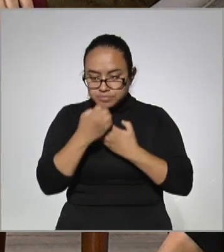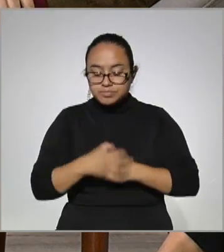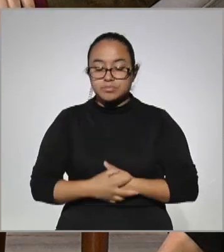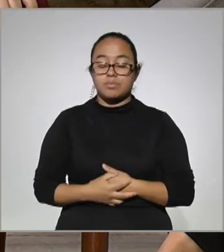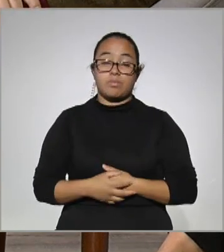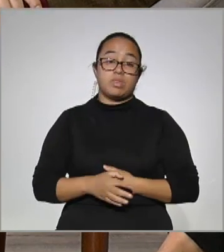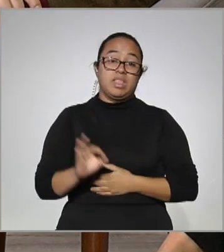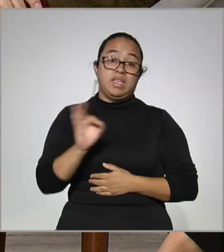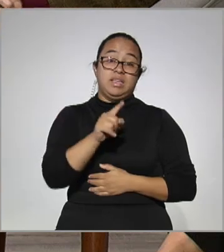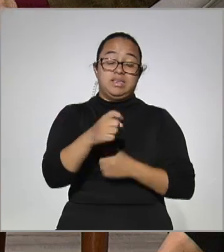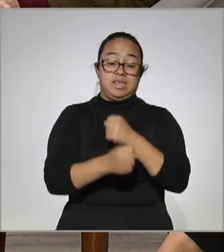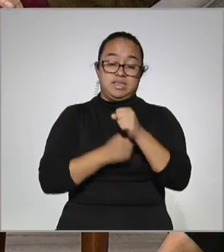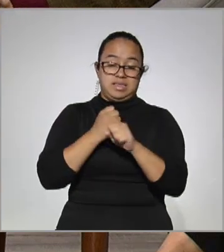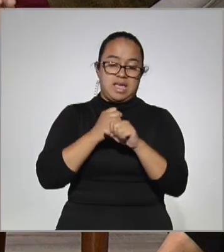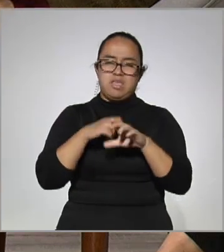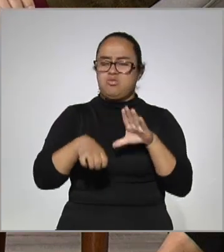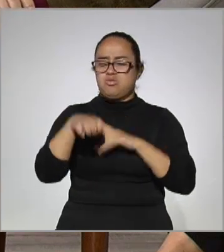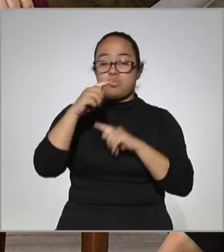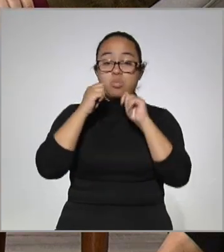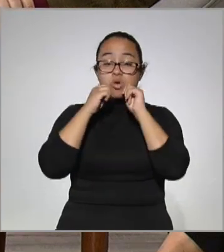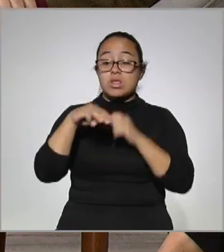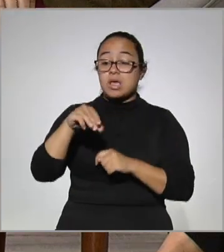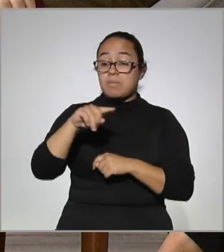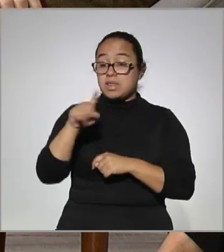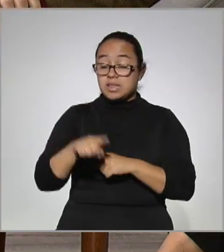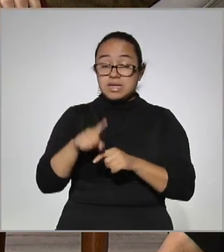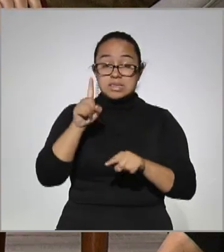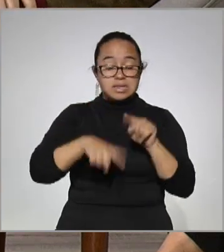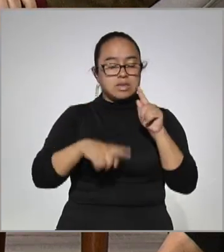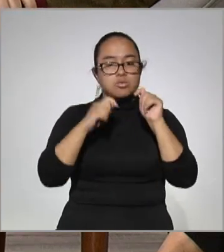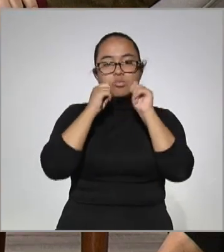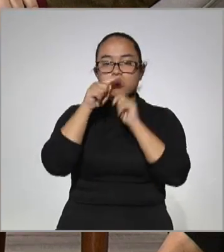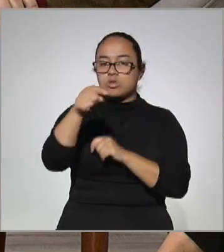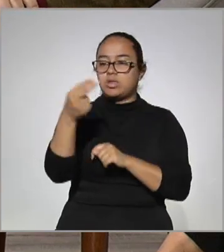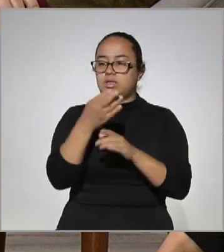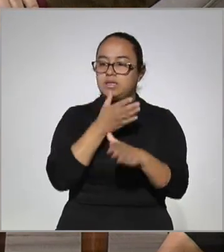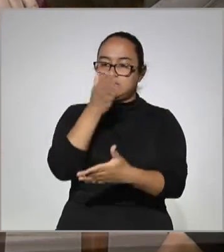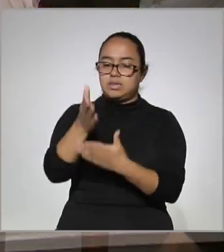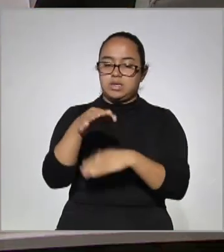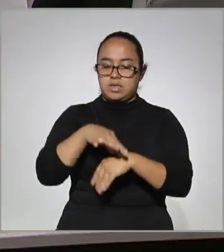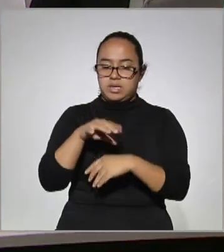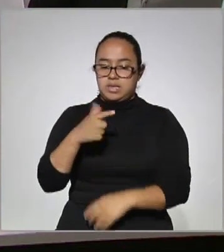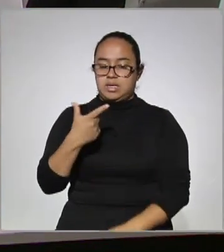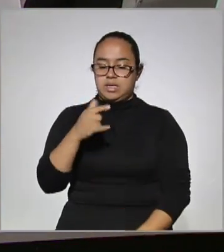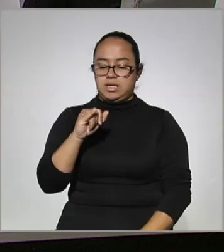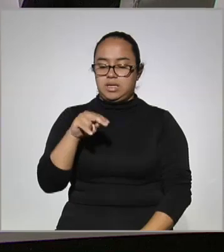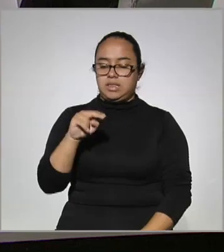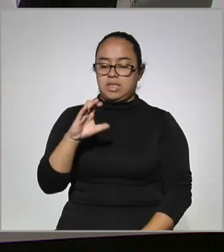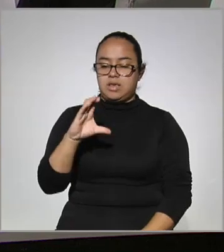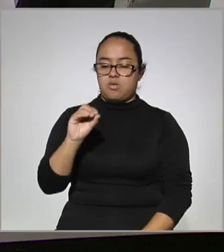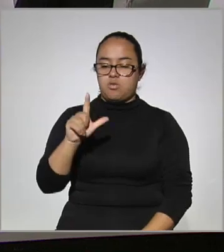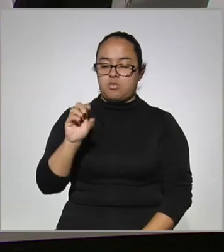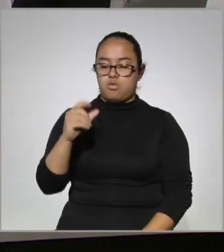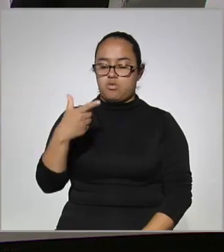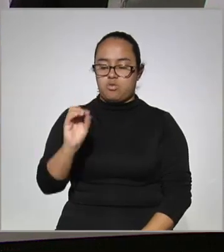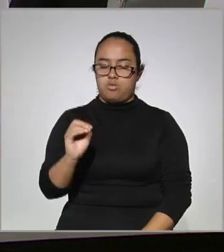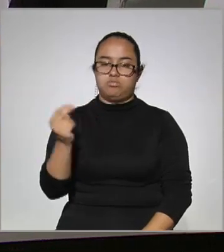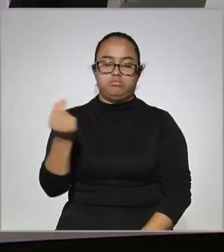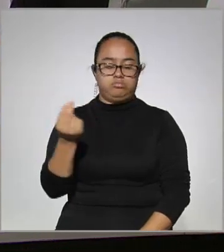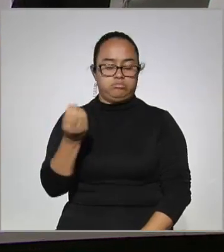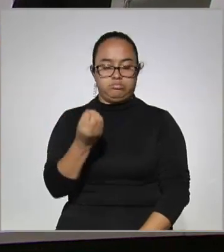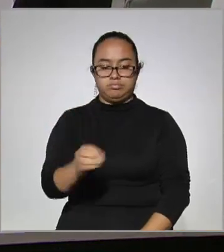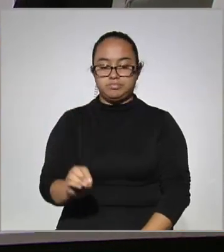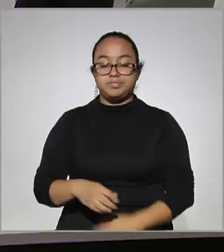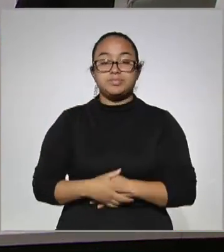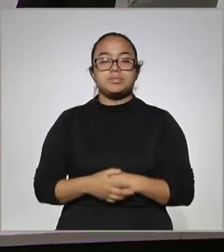tengas cierta edad y te hayan quitado la matriz, no dejes de ir a tu ginecólogo. Así es, y algo importante de lo que sí se